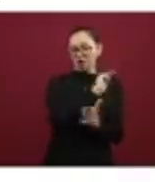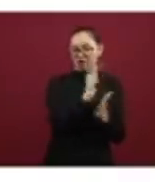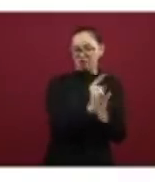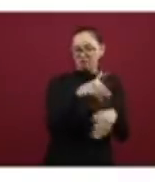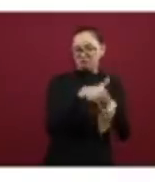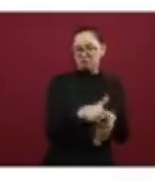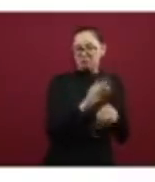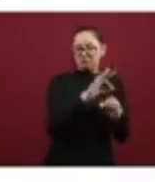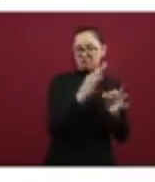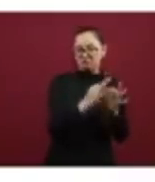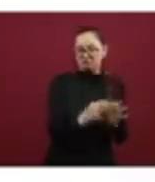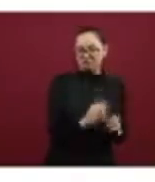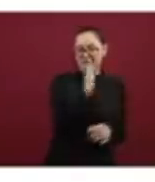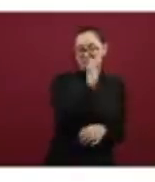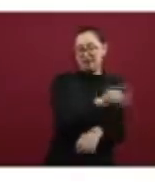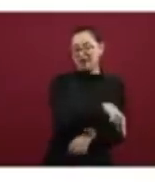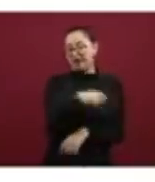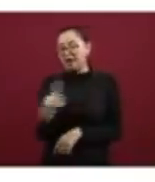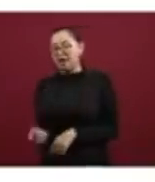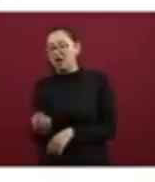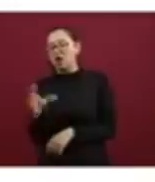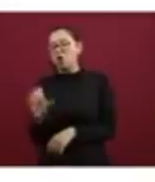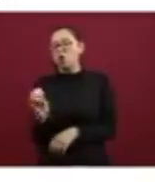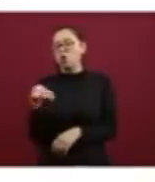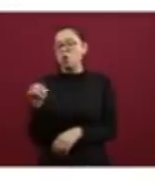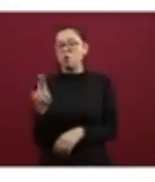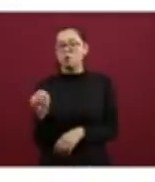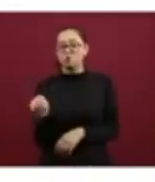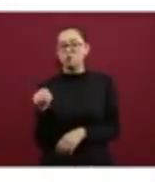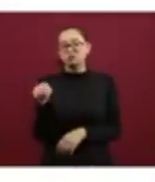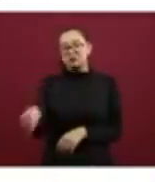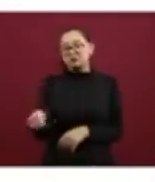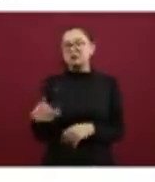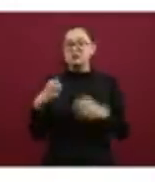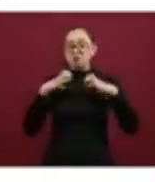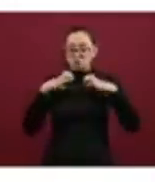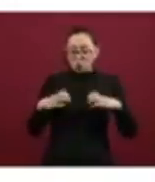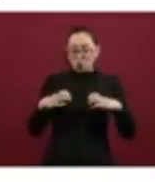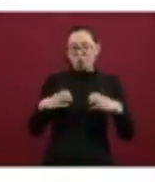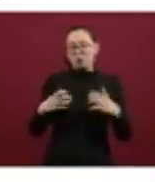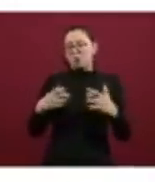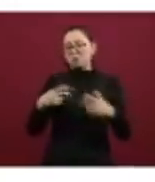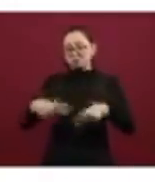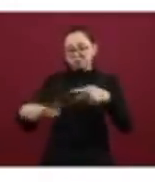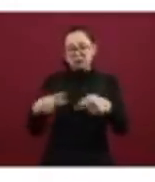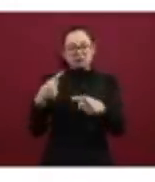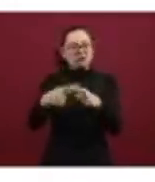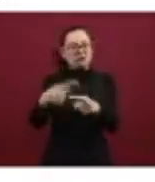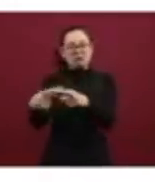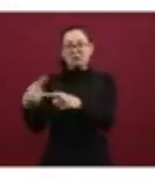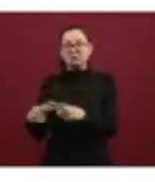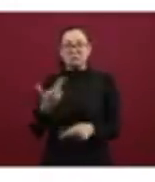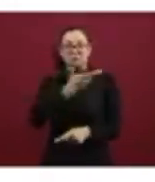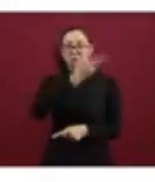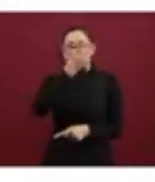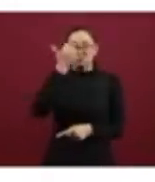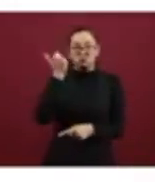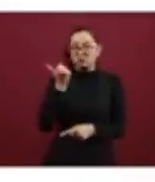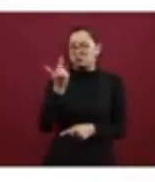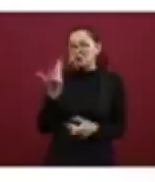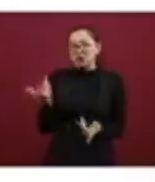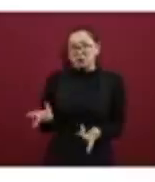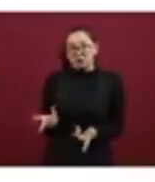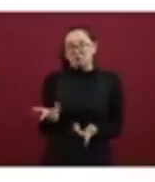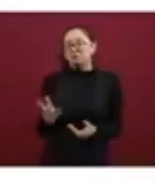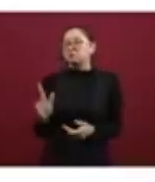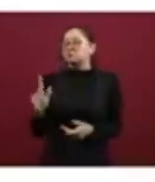no individualizada, sean identificados o no, cuerpos por la autoridad, aunque también y de manera lamentable